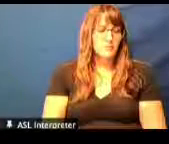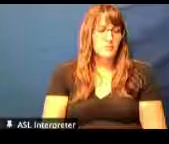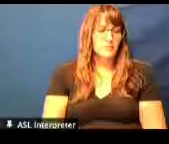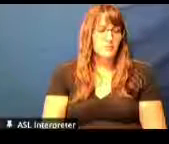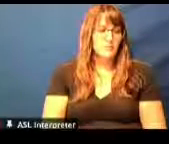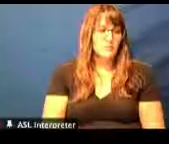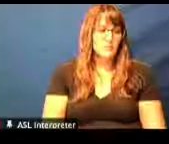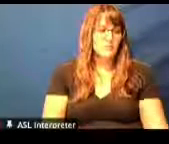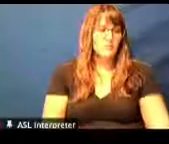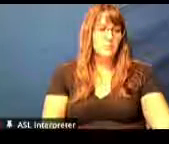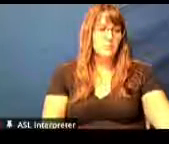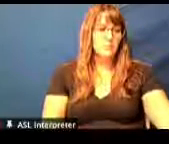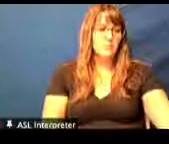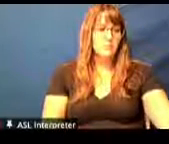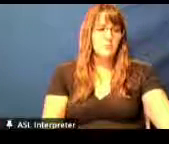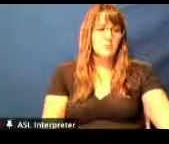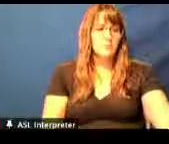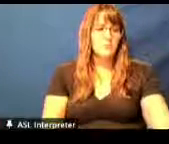público, el número es